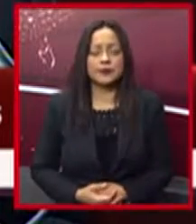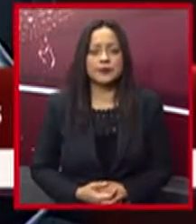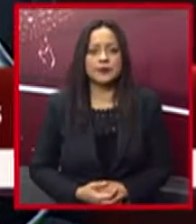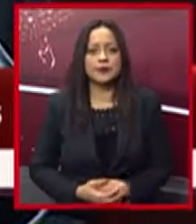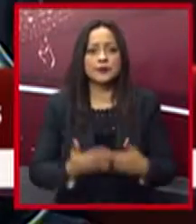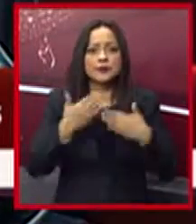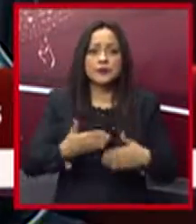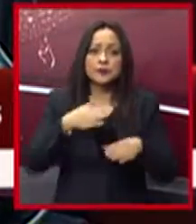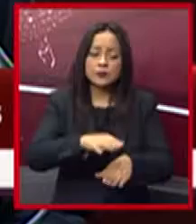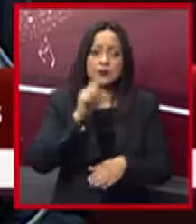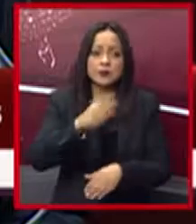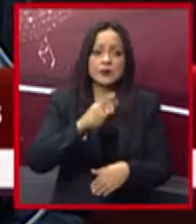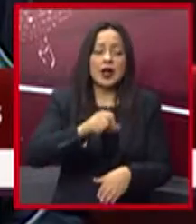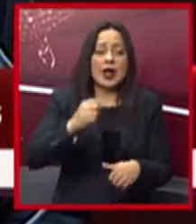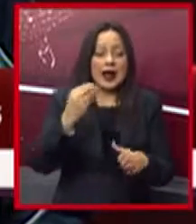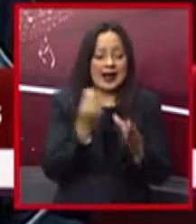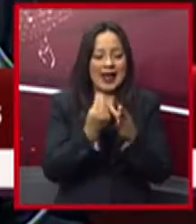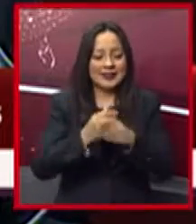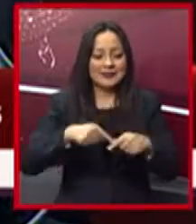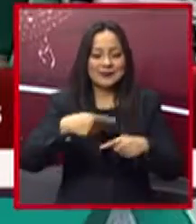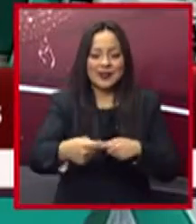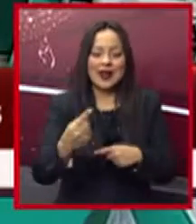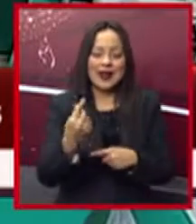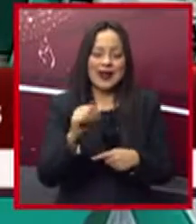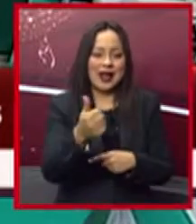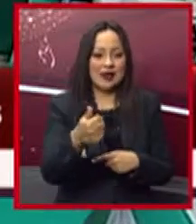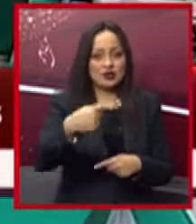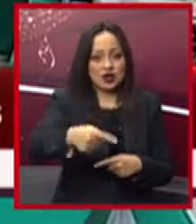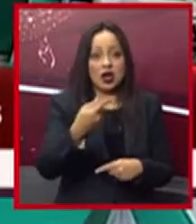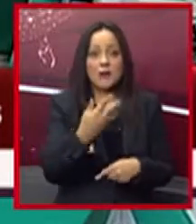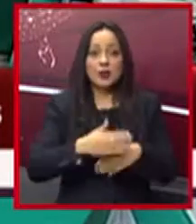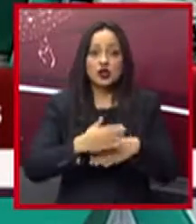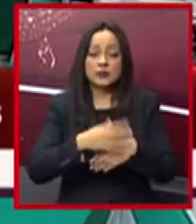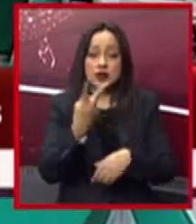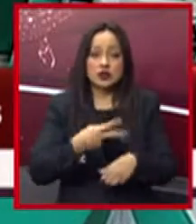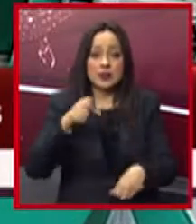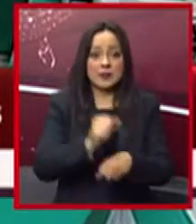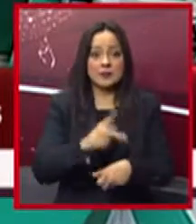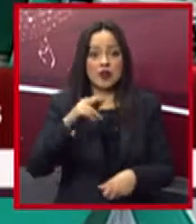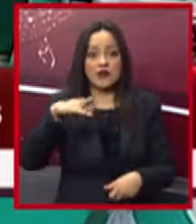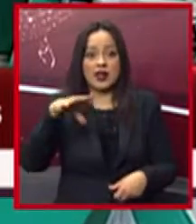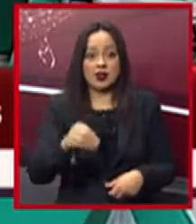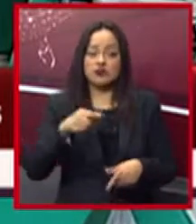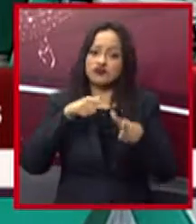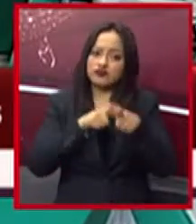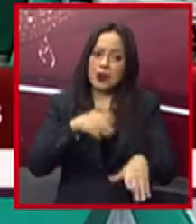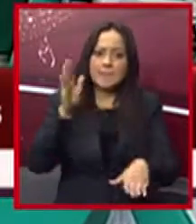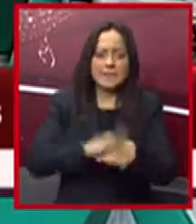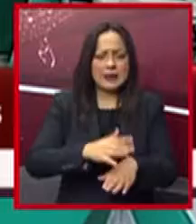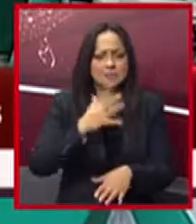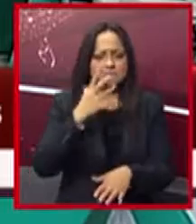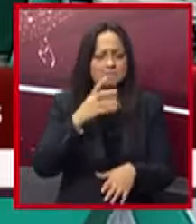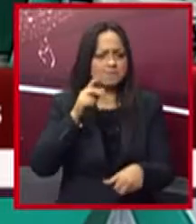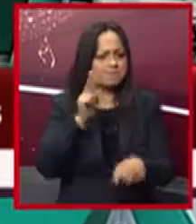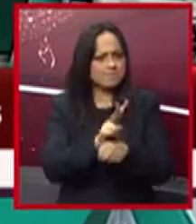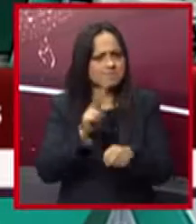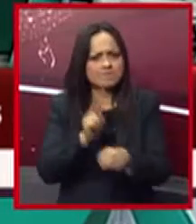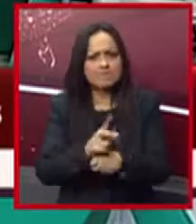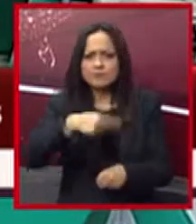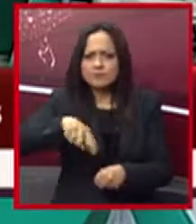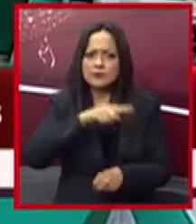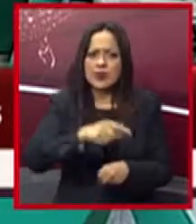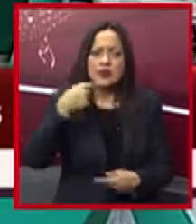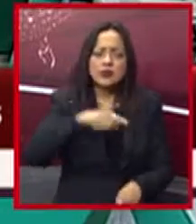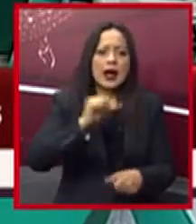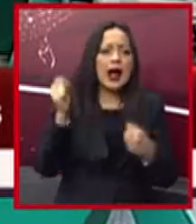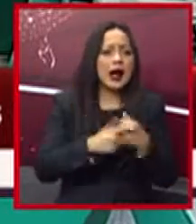En torno al regreso a clases, el funcionario informó que las próximas 2 semanas, la Profeco intensificará las acciones de verificación para que no se